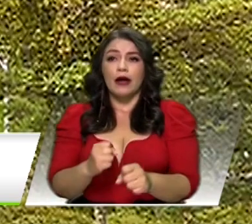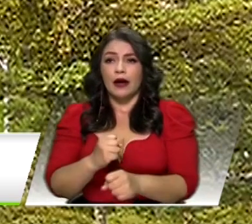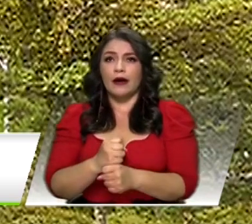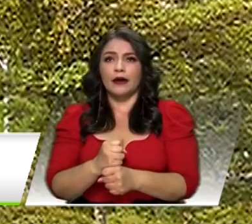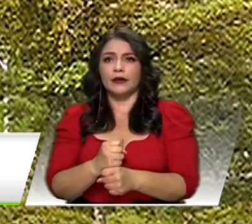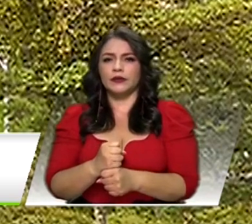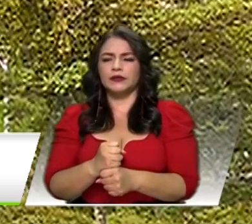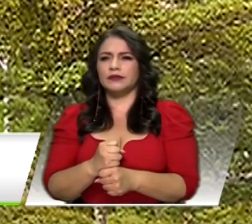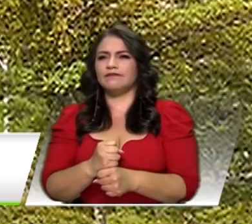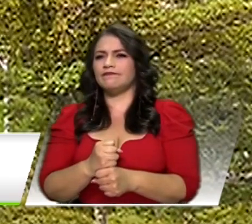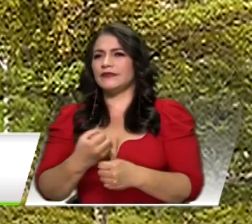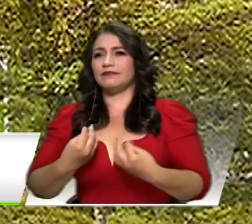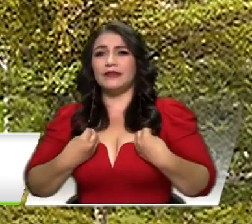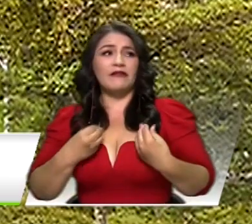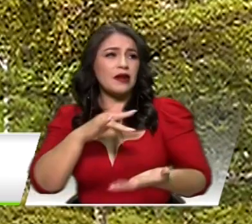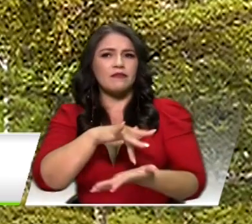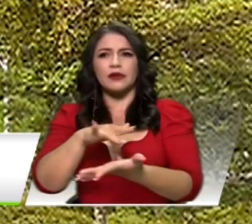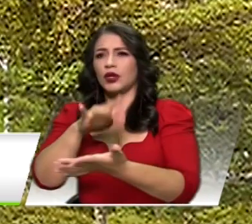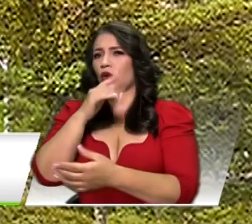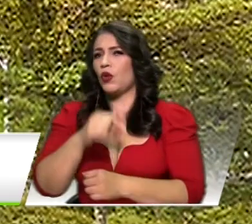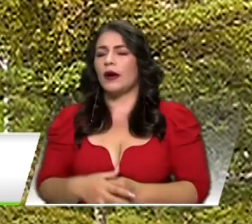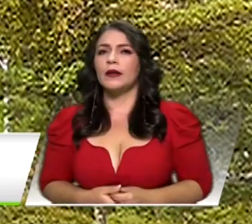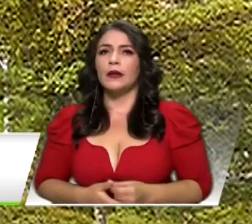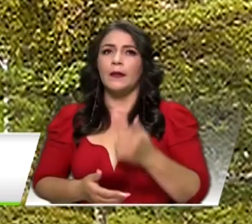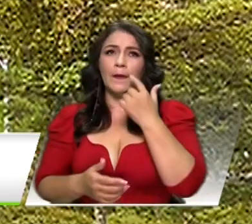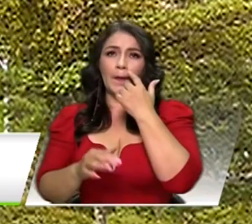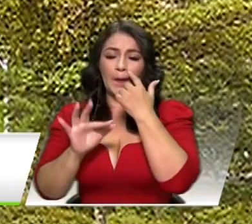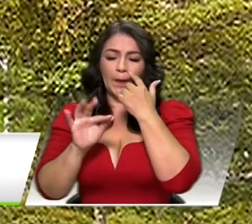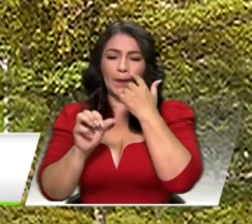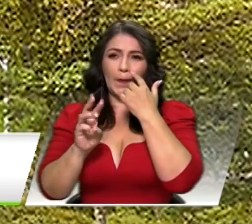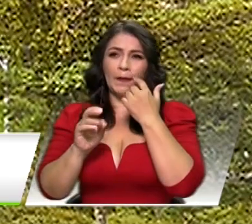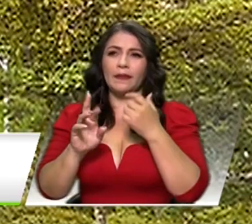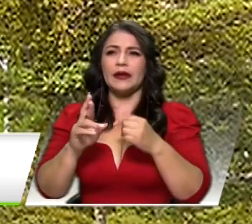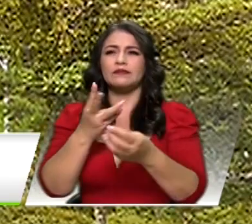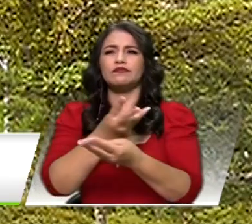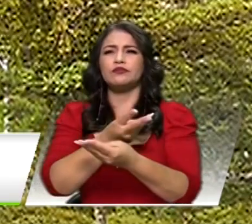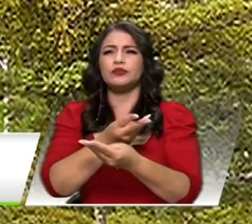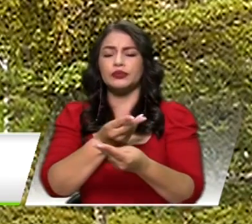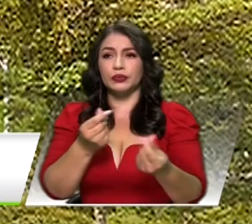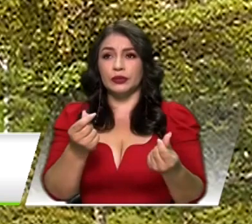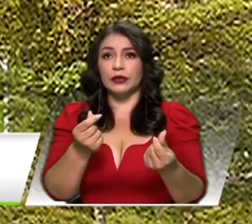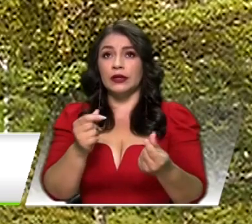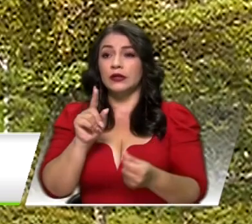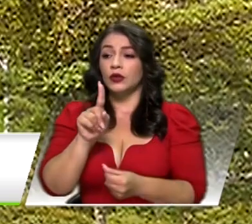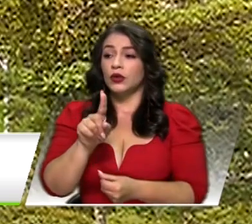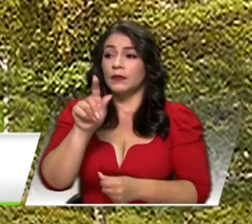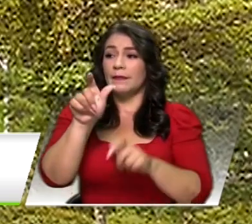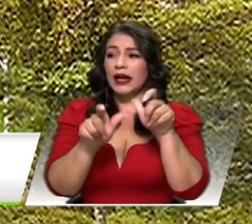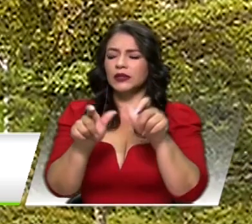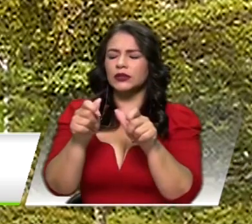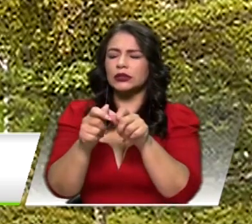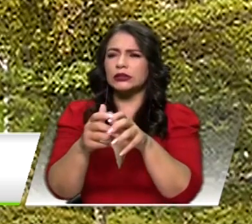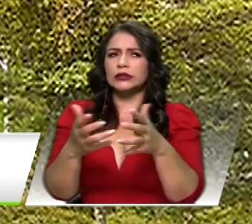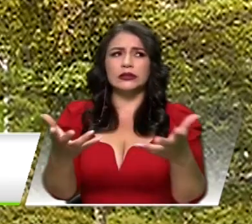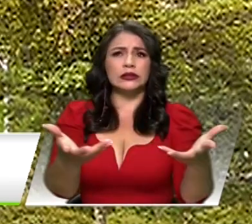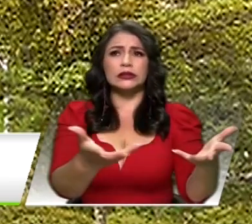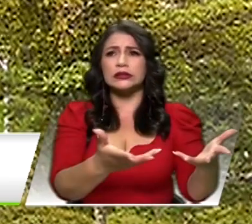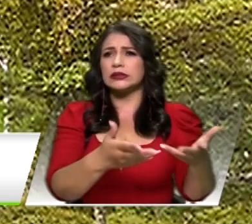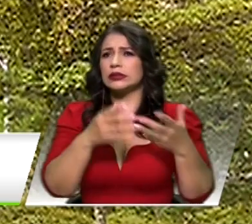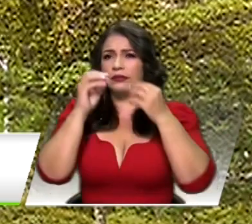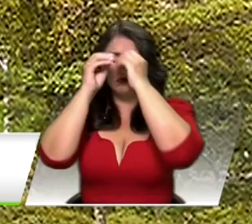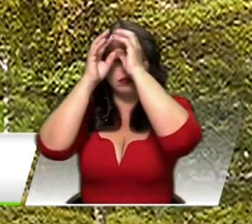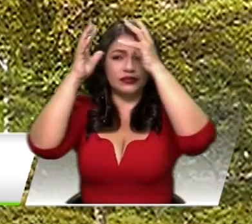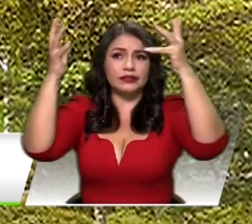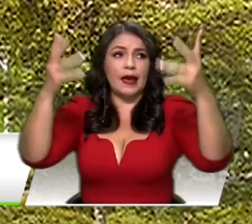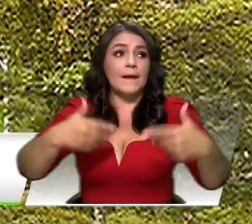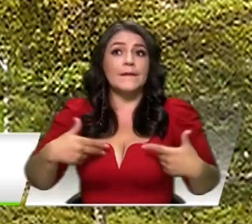ser habitado. Continental Towers desapareció con los sueños de cientos de personas que dejan hoy